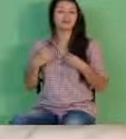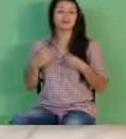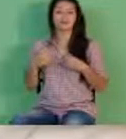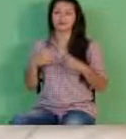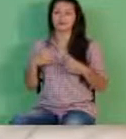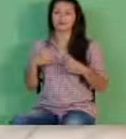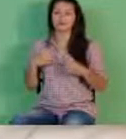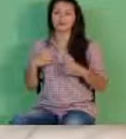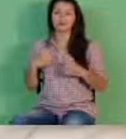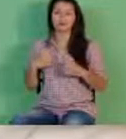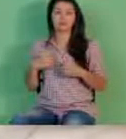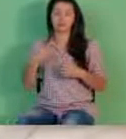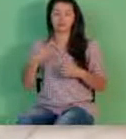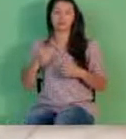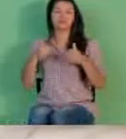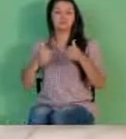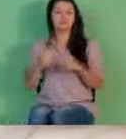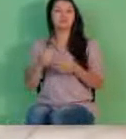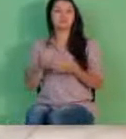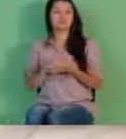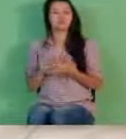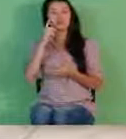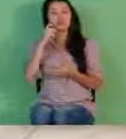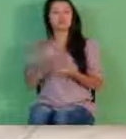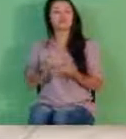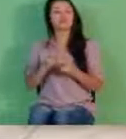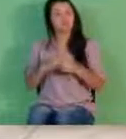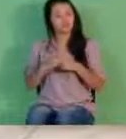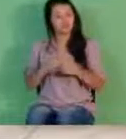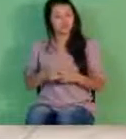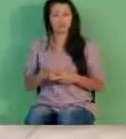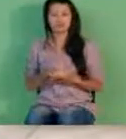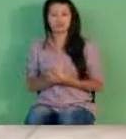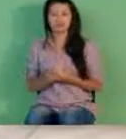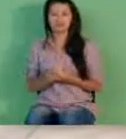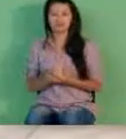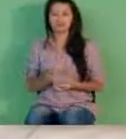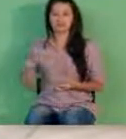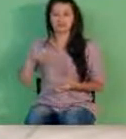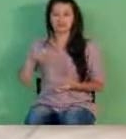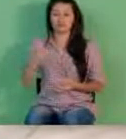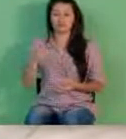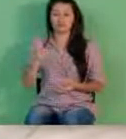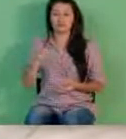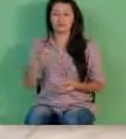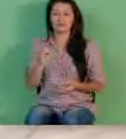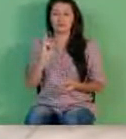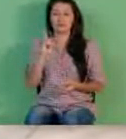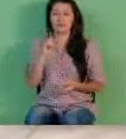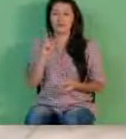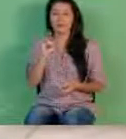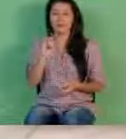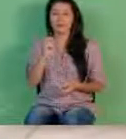en un lugar en donde son bien tratados bien tenidos porque esa es la función de nosotros trabajar en pro de todos nuestros usuarios y pues los usuarios